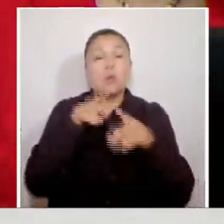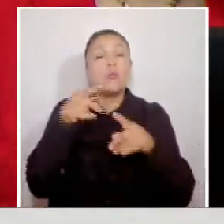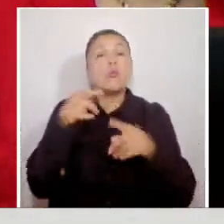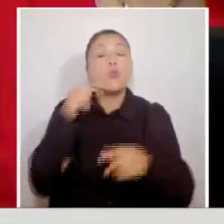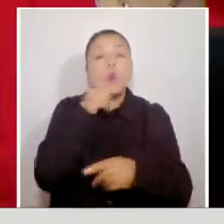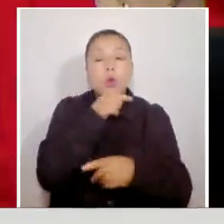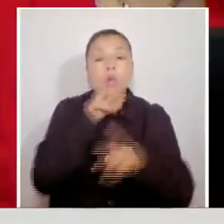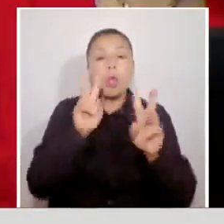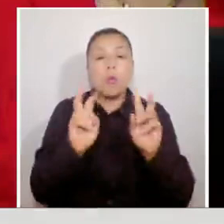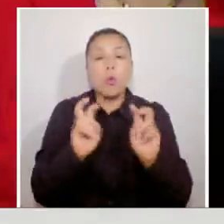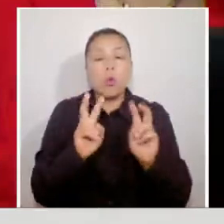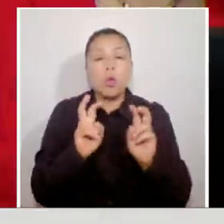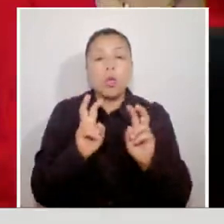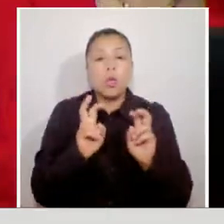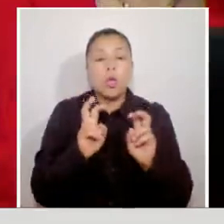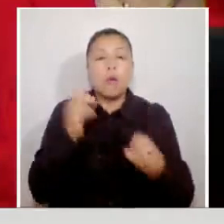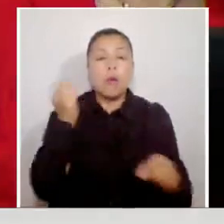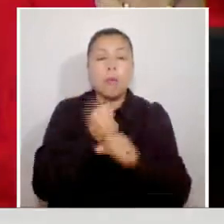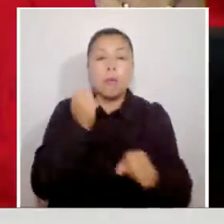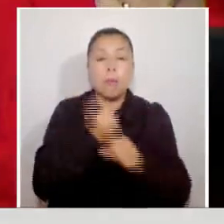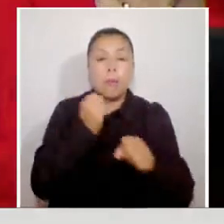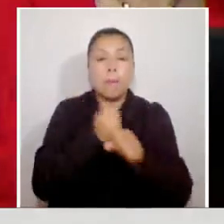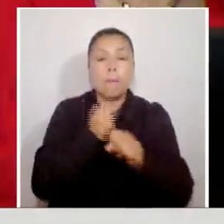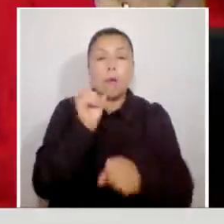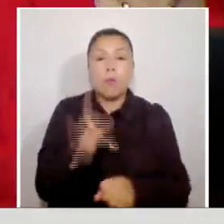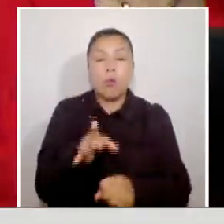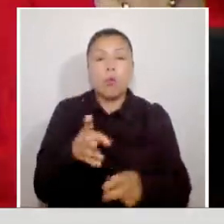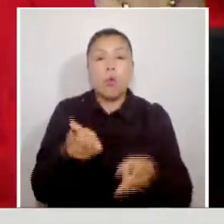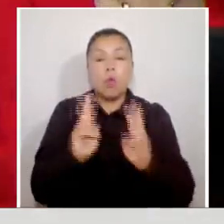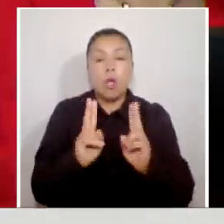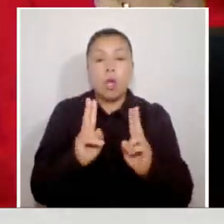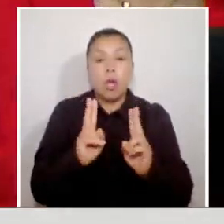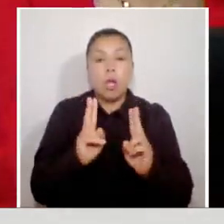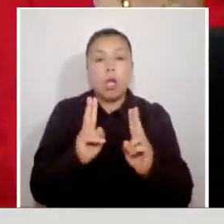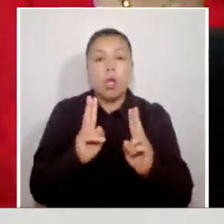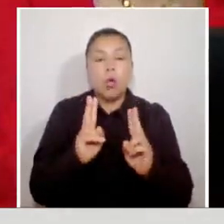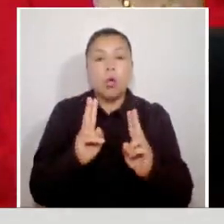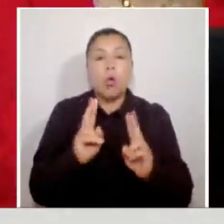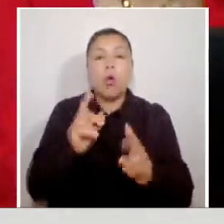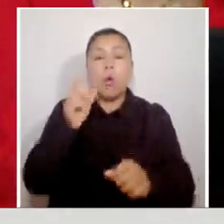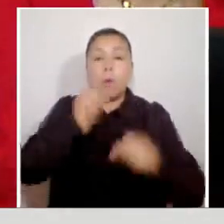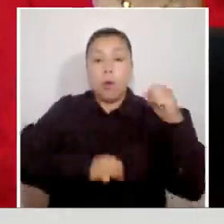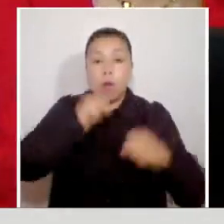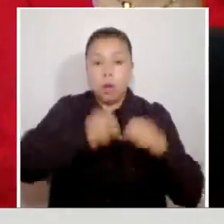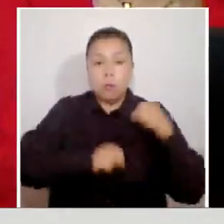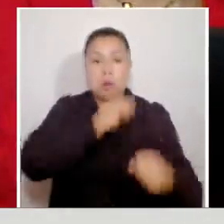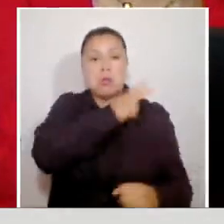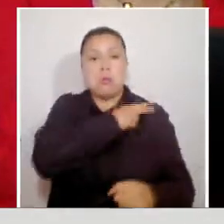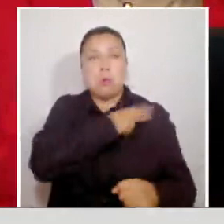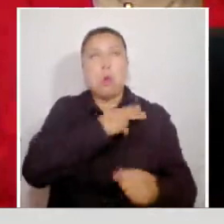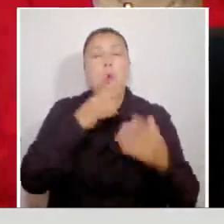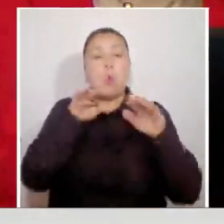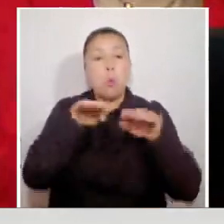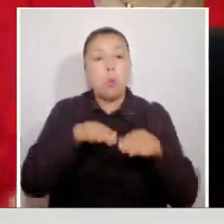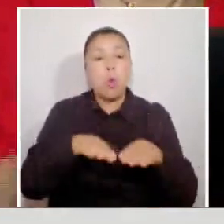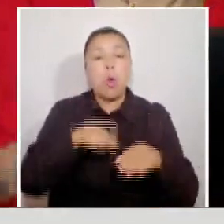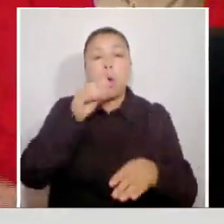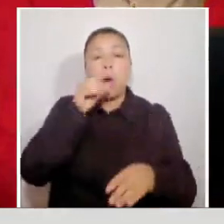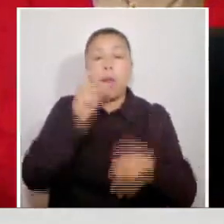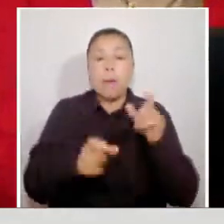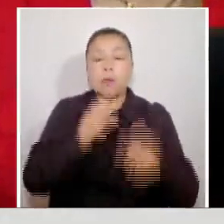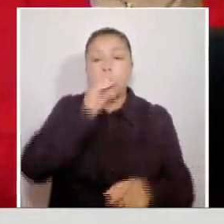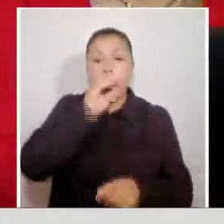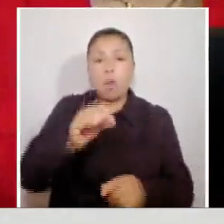tema de los trabajadores que eran vulnerados en sus derecho por sus explotadores así ocurrió por ejemplo con Los Campesinos que también eran